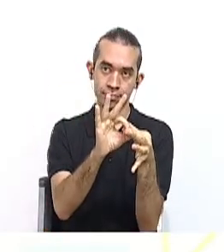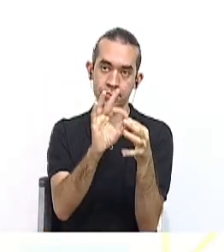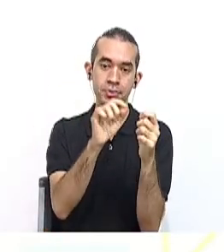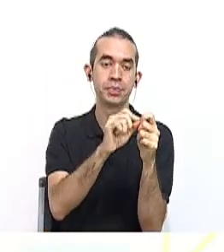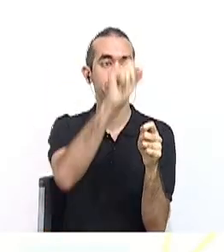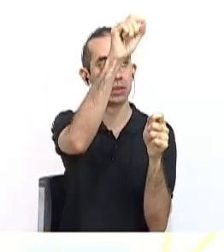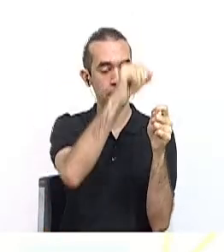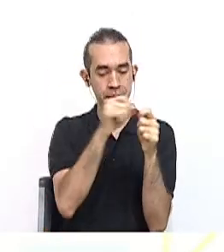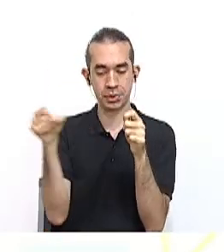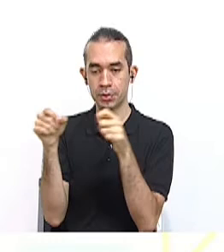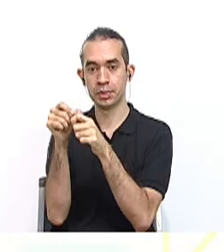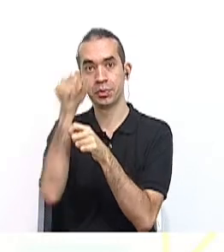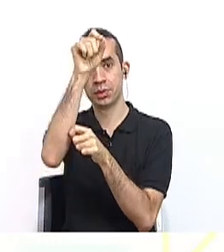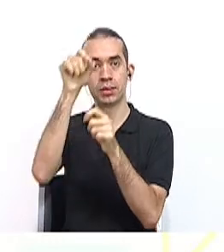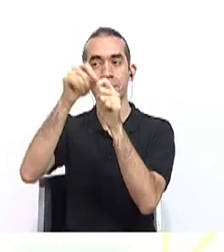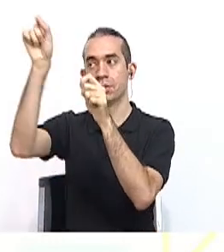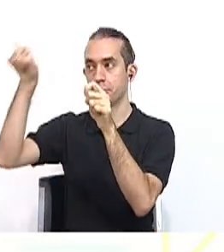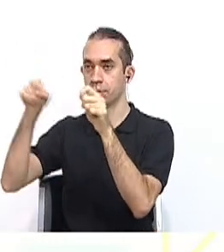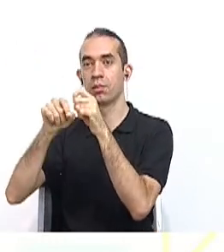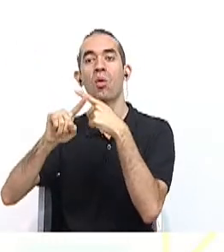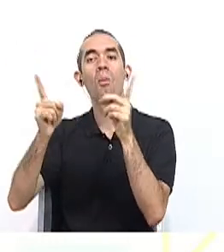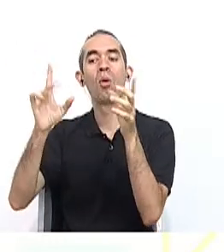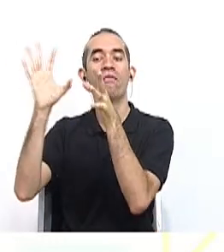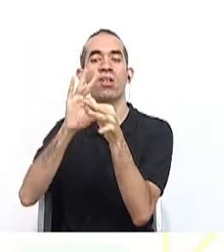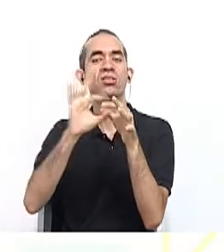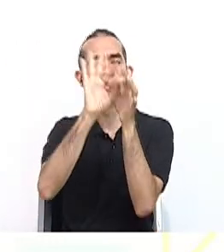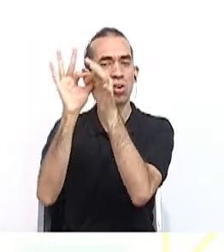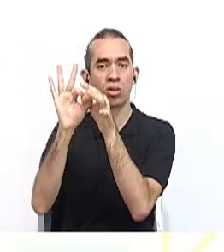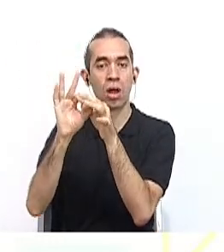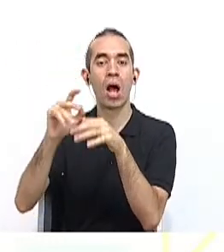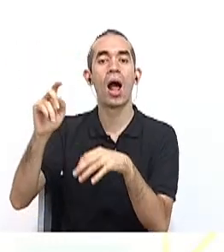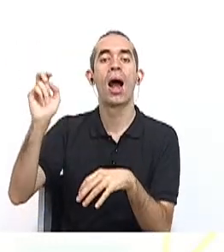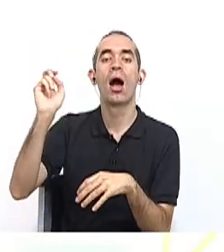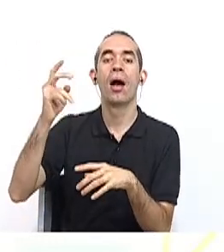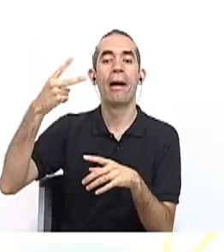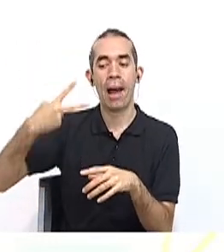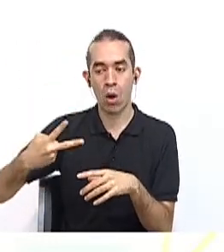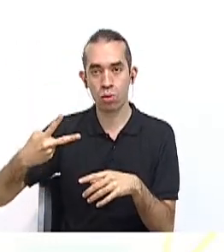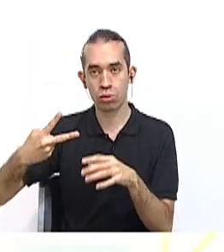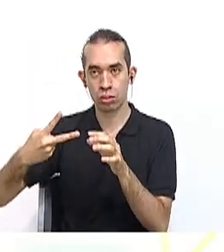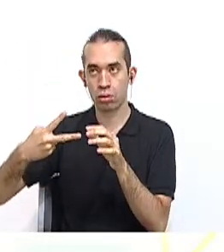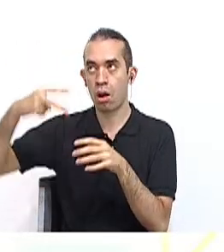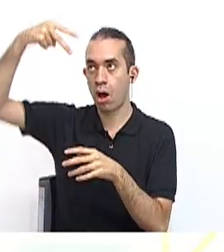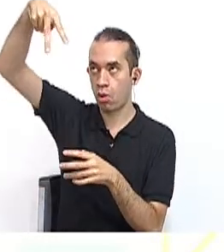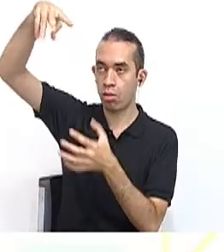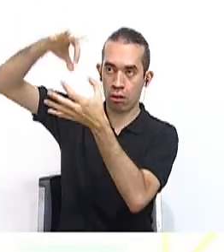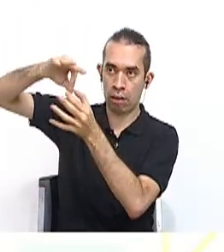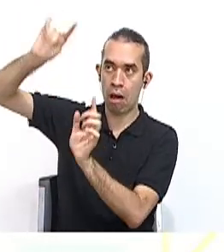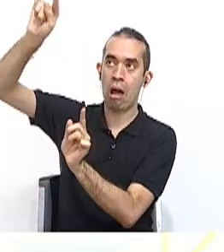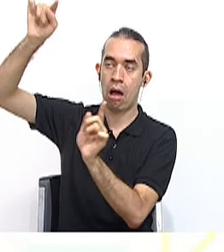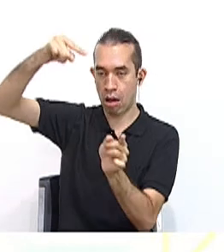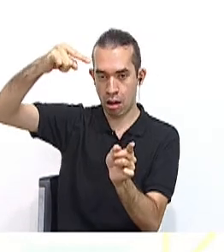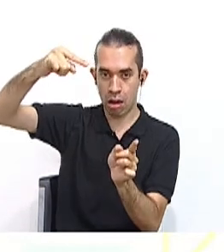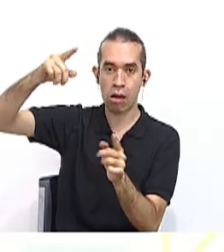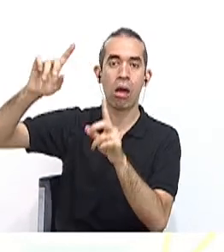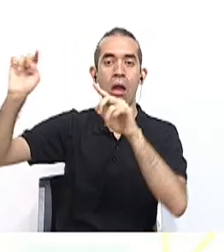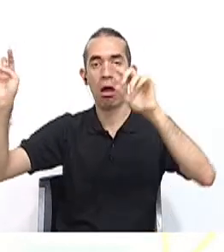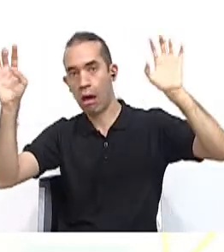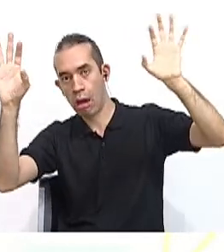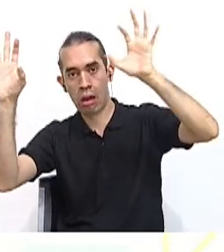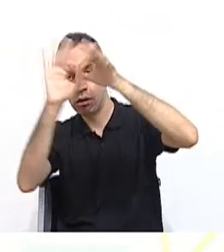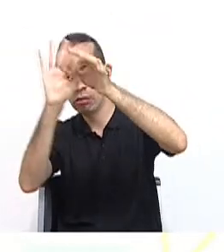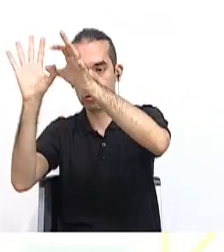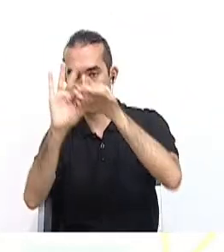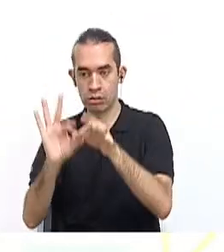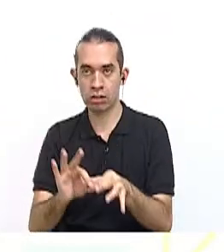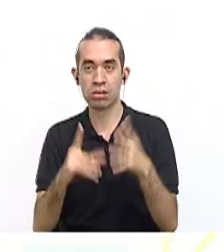medida de los ángulos, ¿verdad? Para hacer la comparación de los lados. Entonces, luego aplicamos el procedimiento de regla